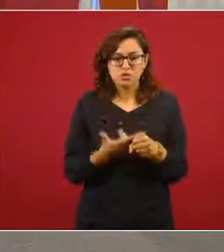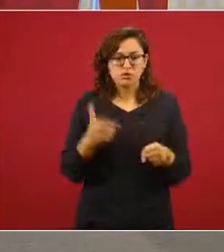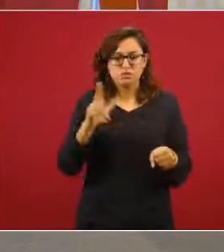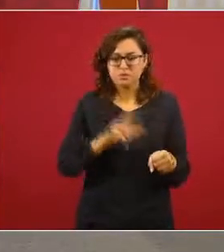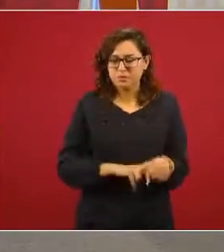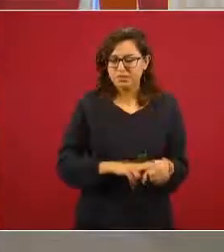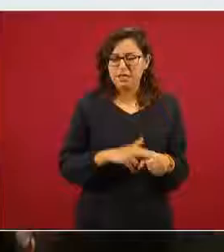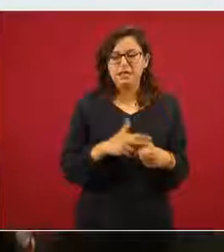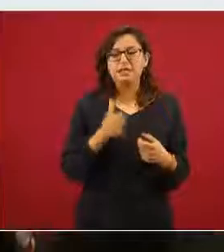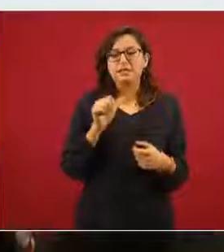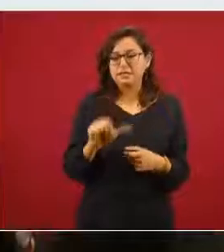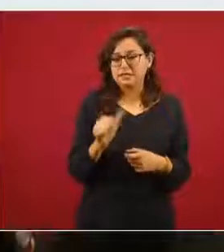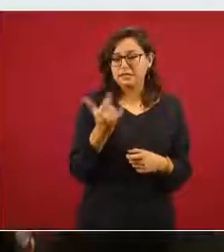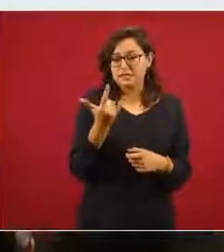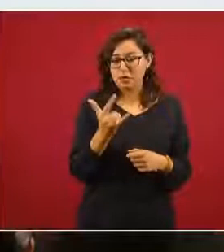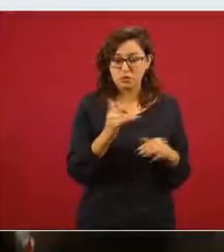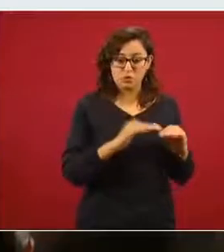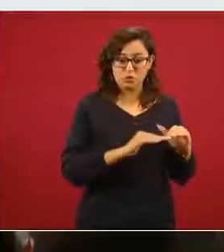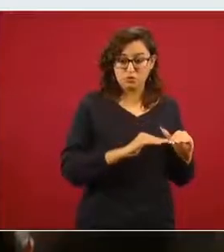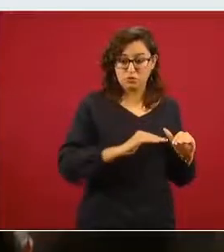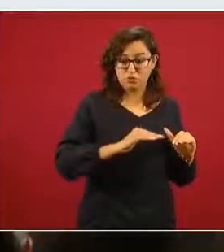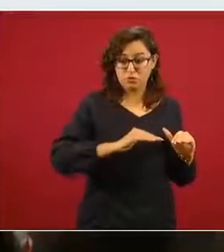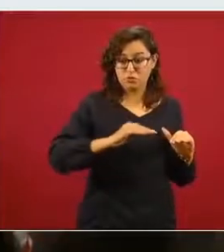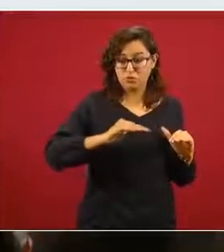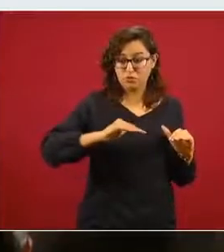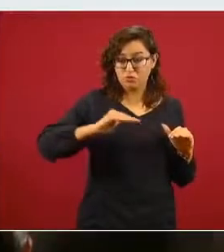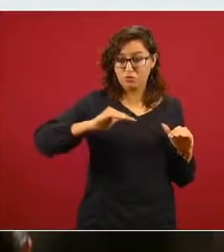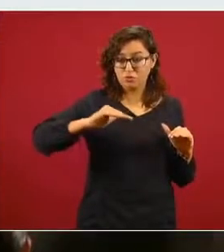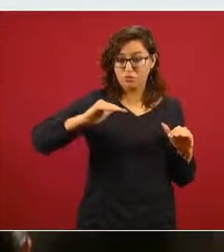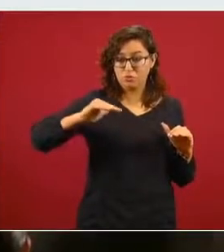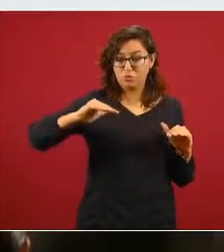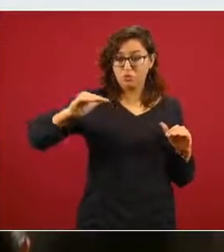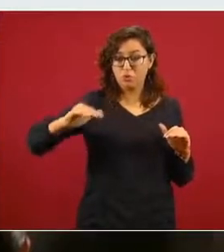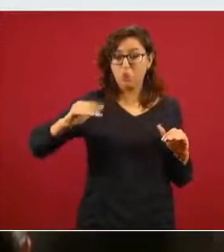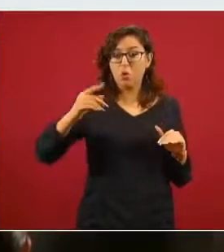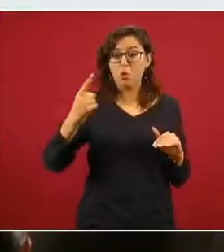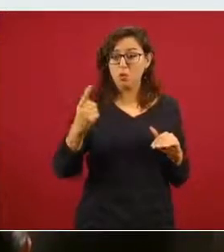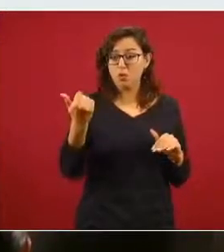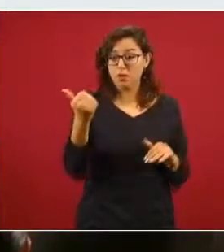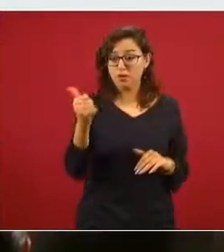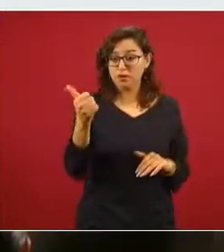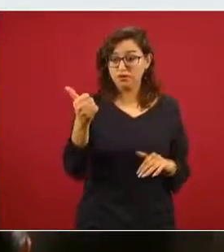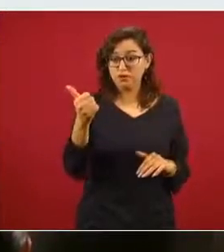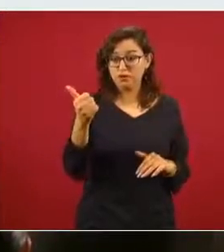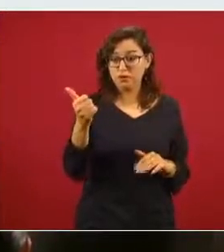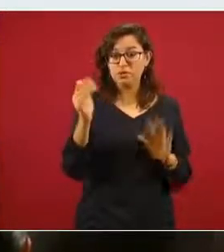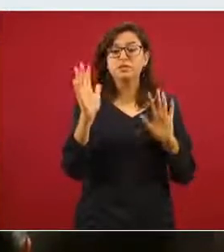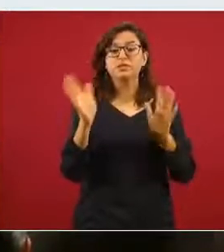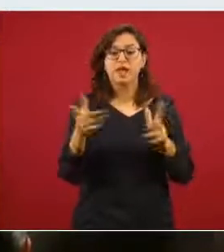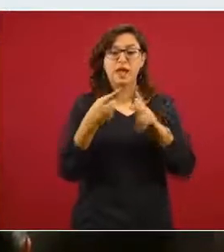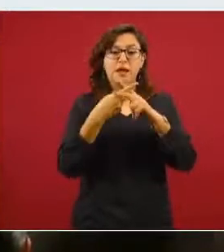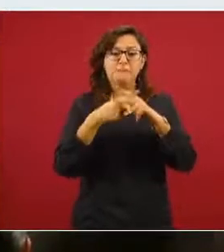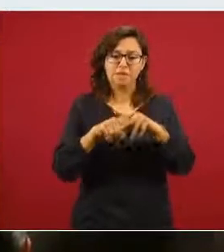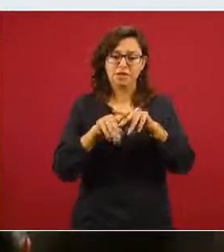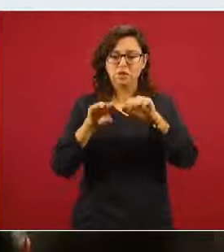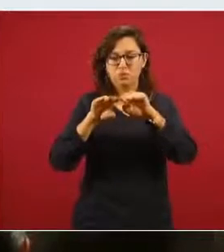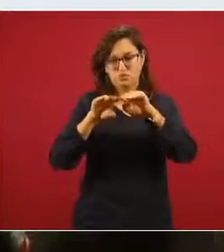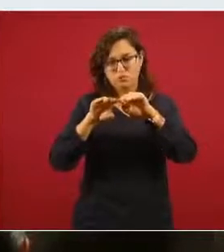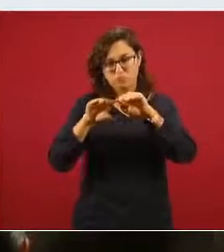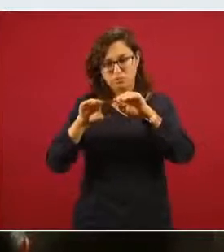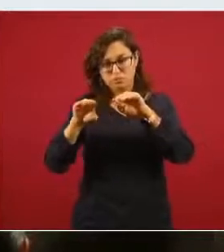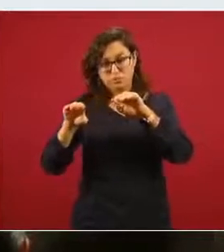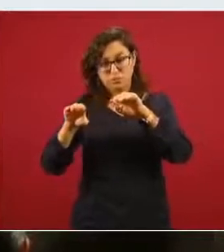junio subió, después tiene otra velocidad de crecimiento, llegó a un máximo el 1 de agosto y después se encuentra en una meseta con